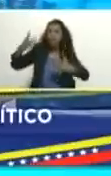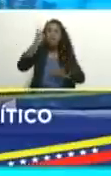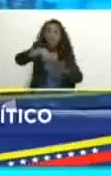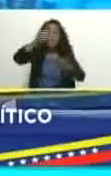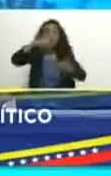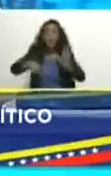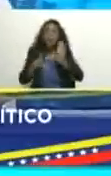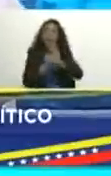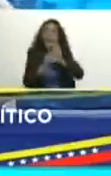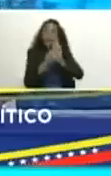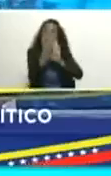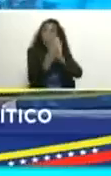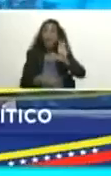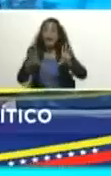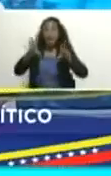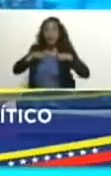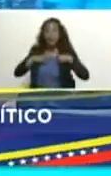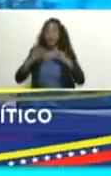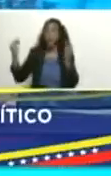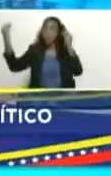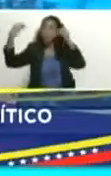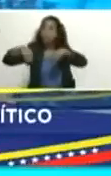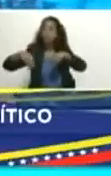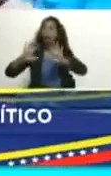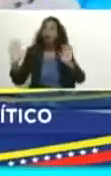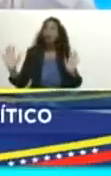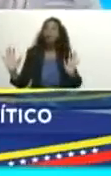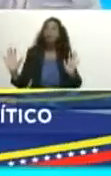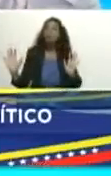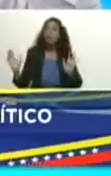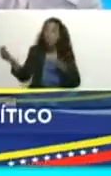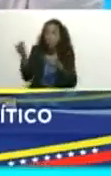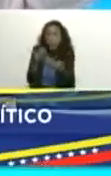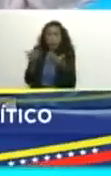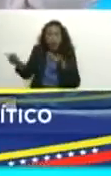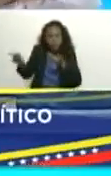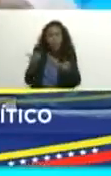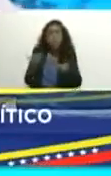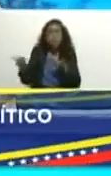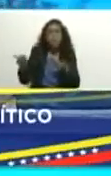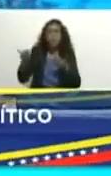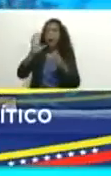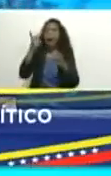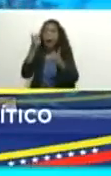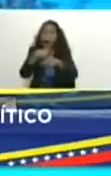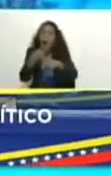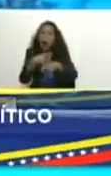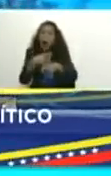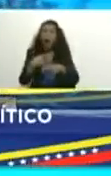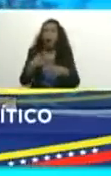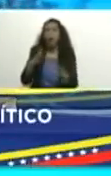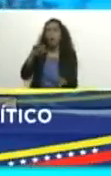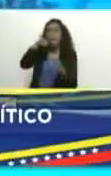firmados legalmente, aceptados por las partes, y compartimos bloques de gas interino entre el